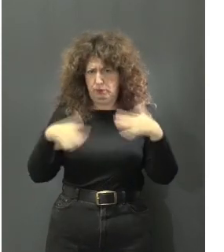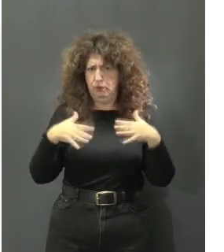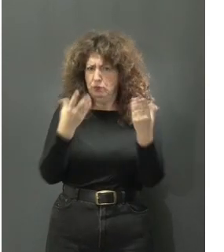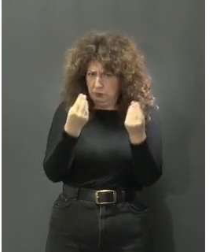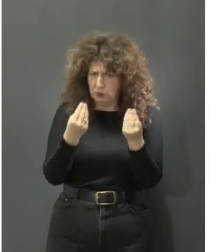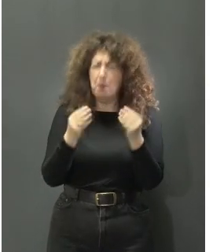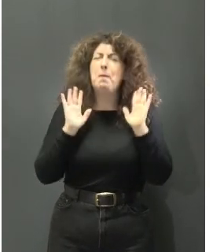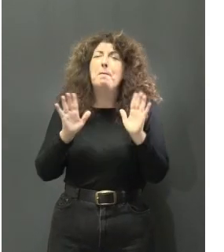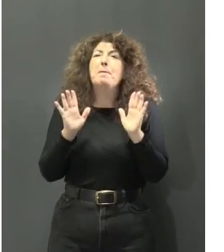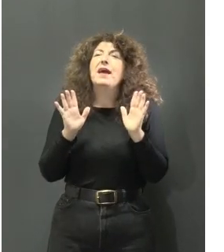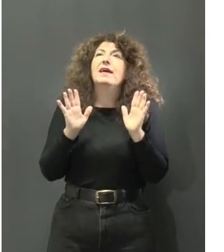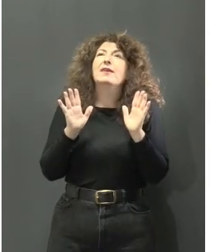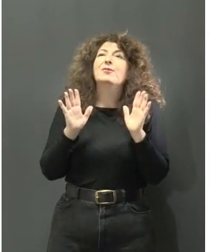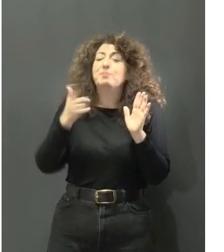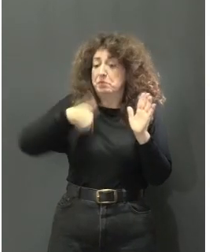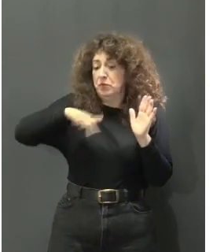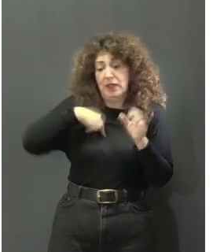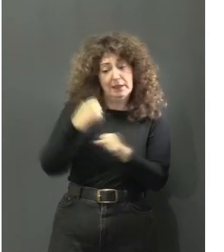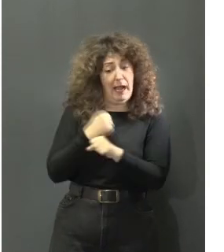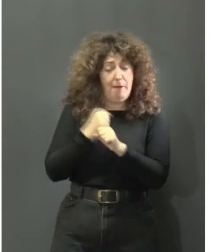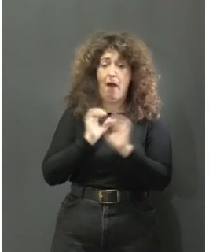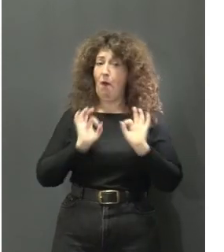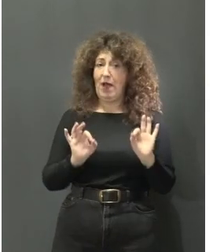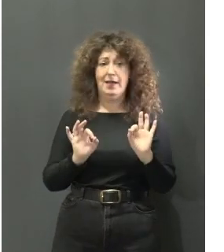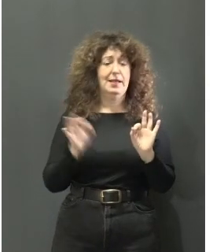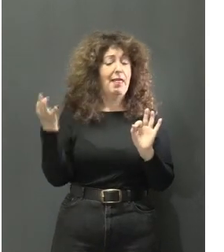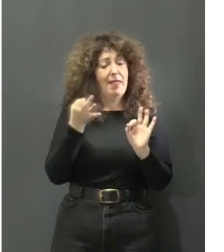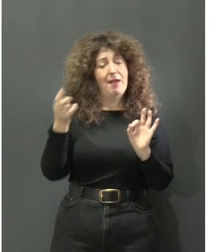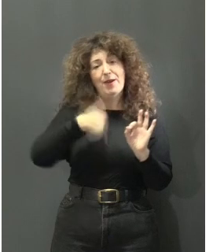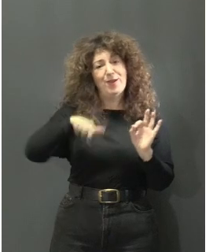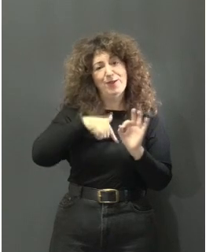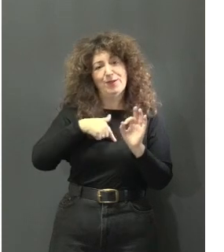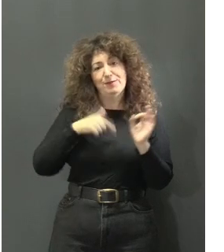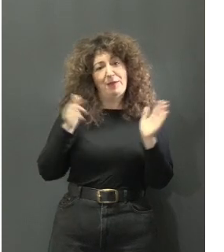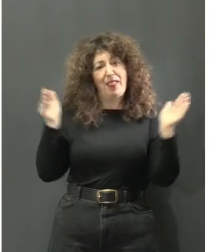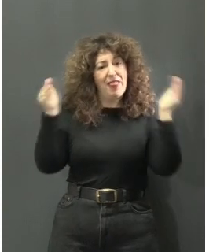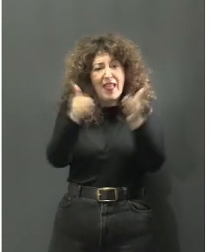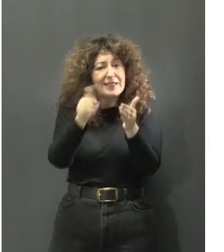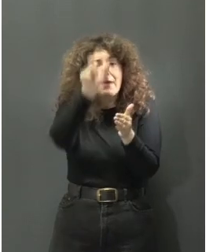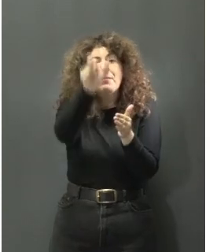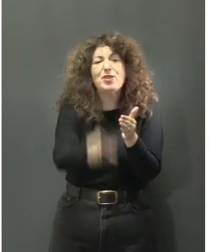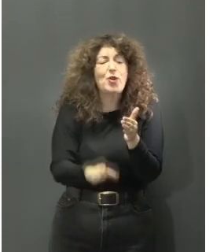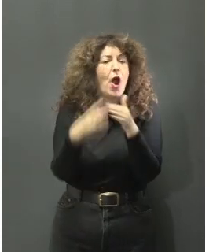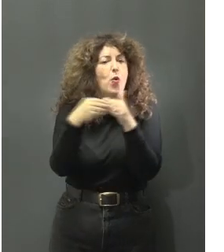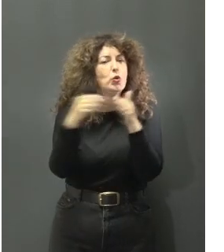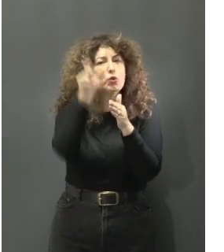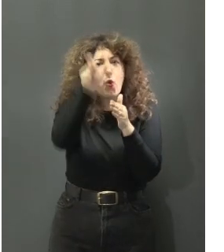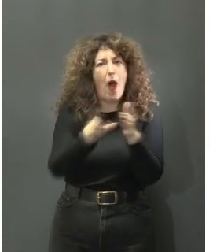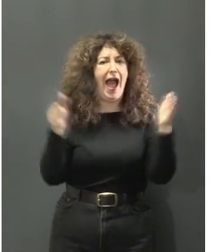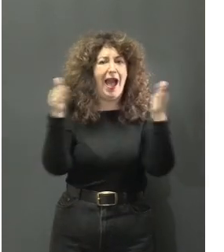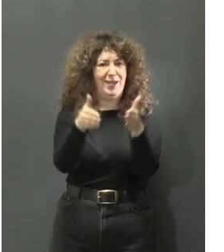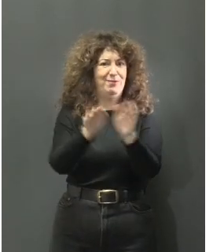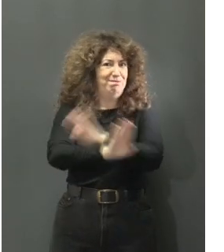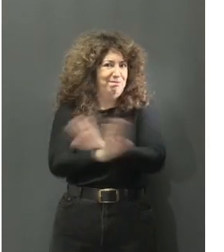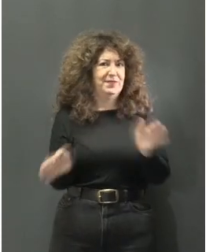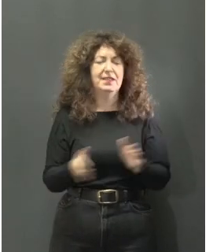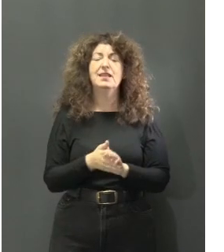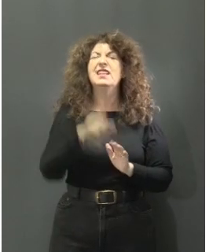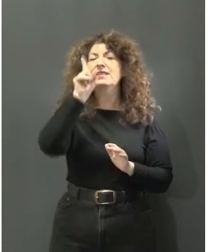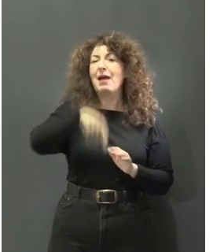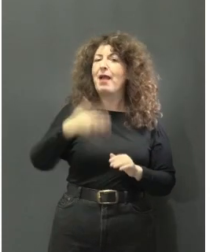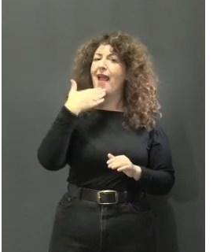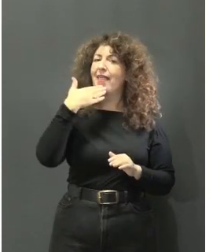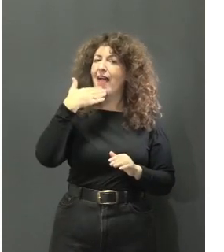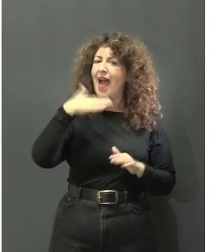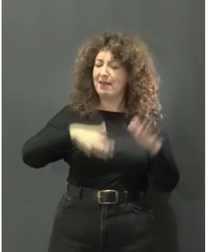es nuestro trabajo y tenemos que dirigirnos hacia el usuario, centrarnos en el usuario. Y sobre todo también las diferencias de edades,